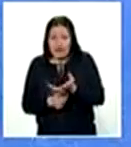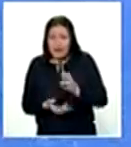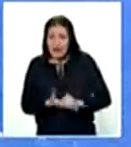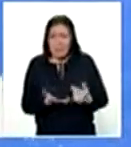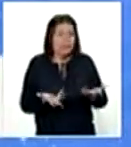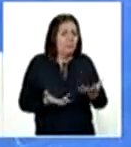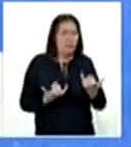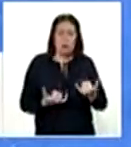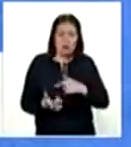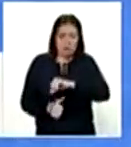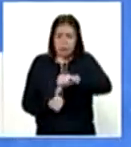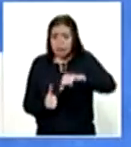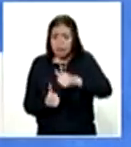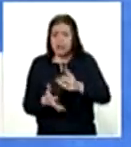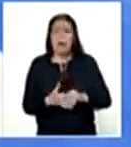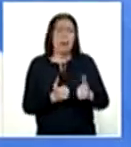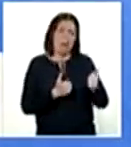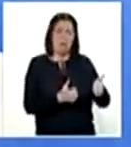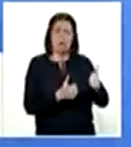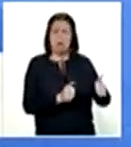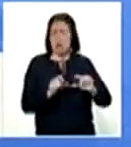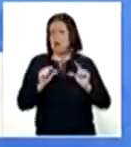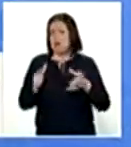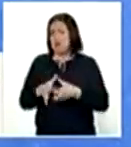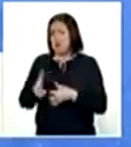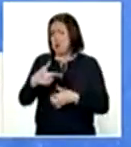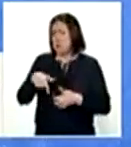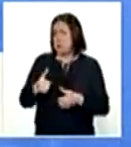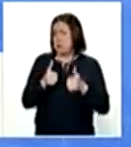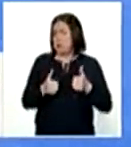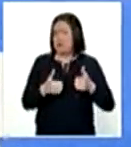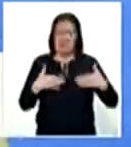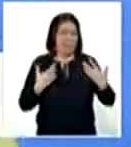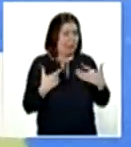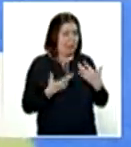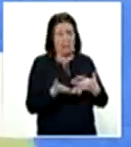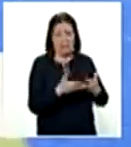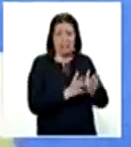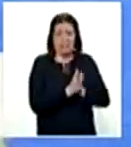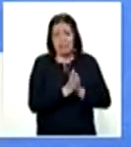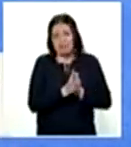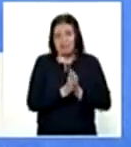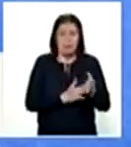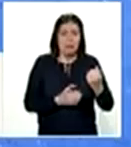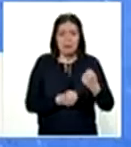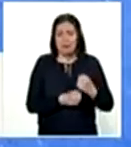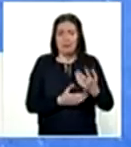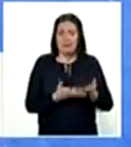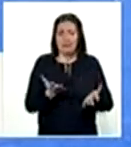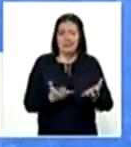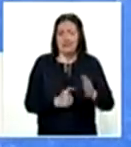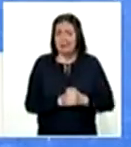integración que has tenido en el grupo? No, muy bien, el grupo como siempre, súper, súper alegre, con muchas ganas